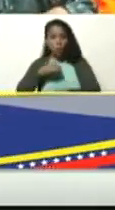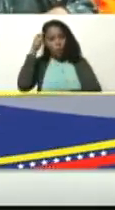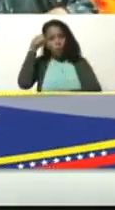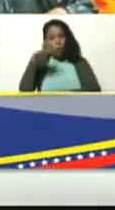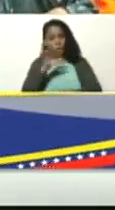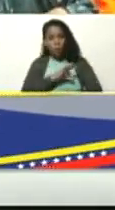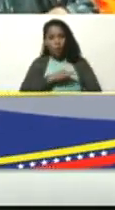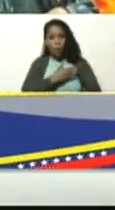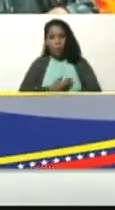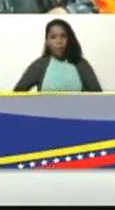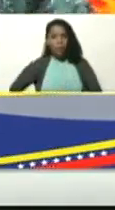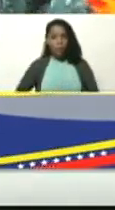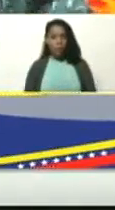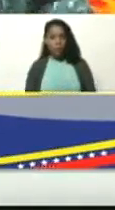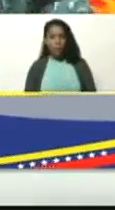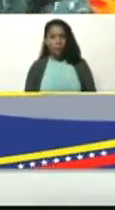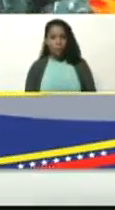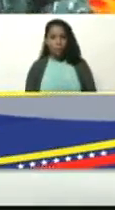señor